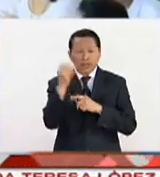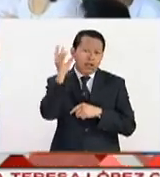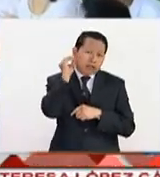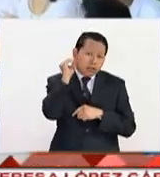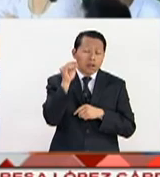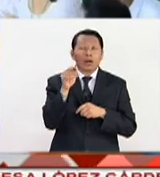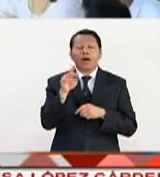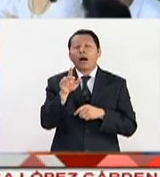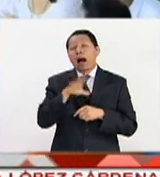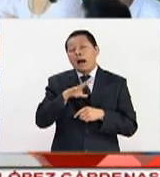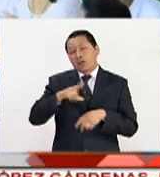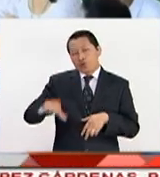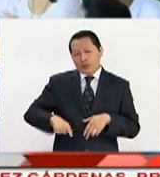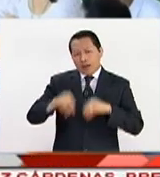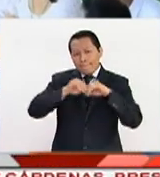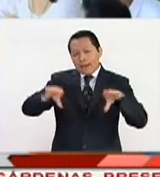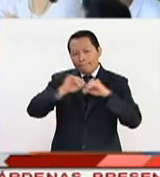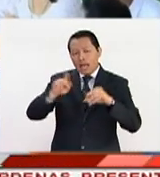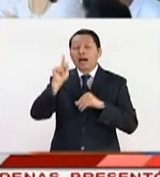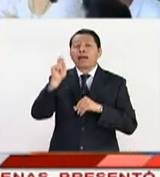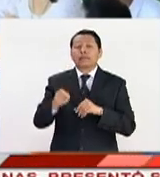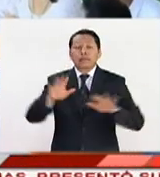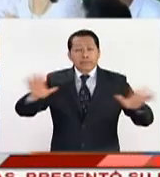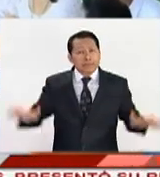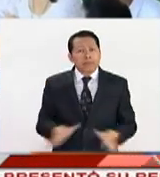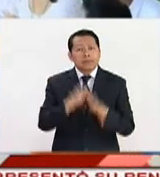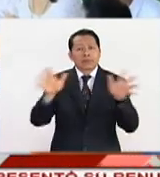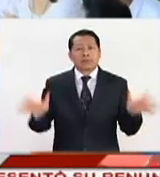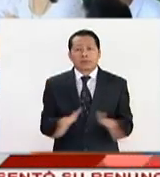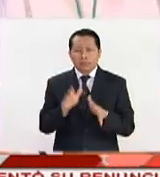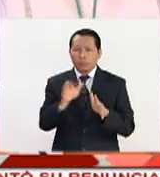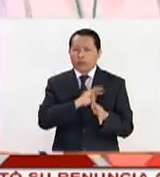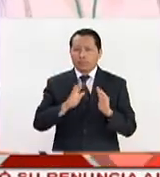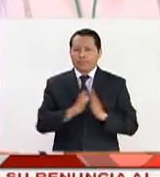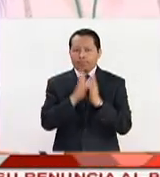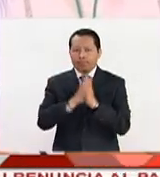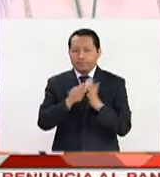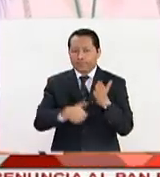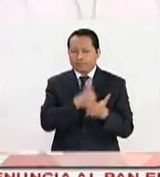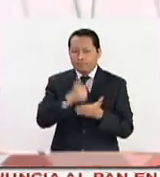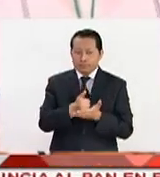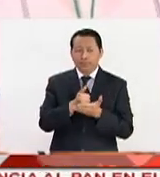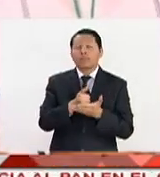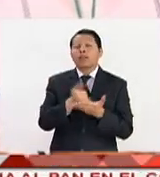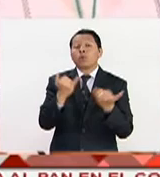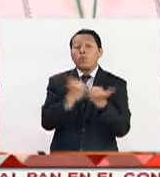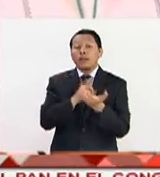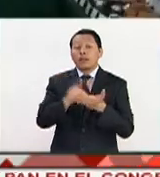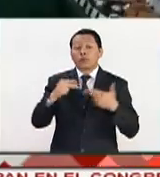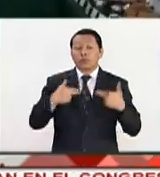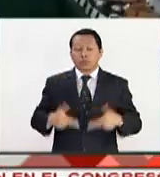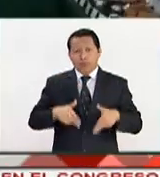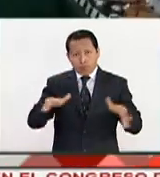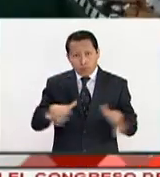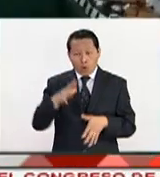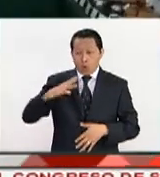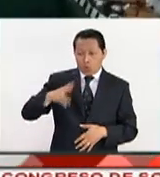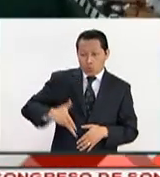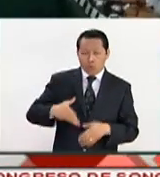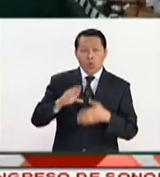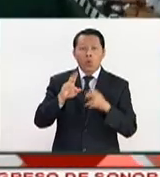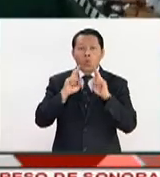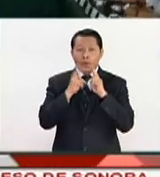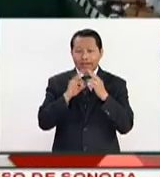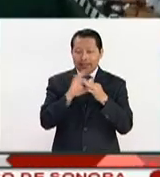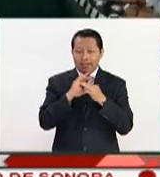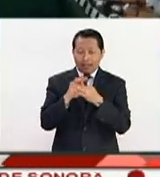sociedad para incentivar la participación ciudadana, la promoción de los derechos humanos, el orgullo, la unidad y los